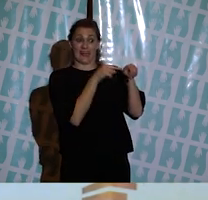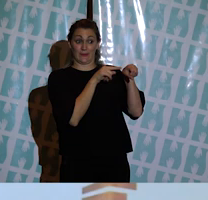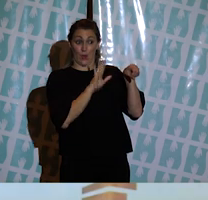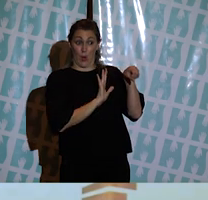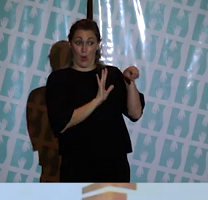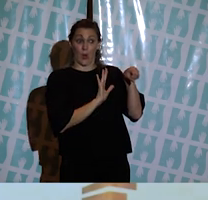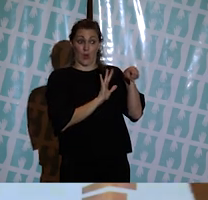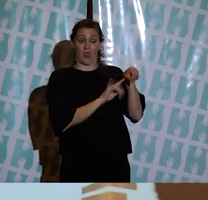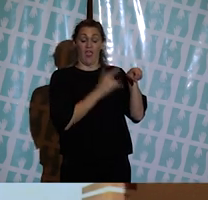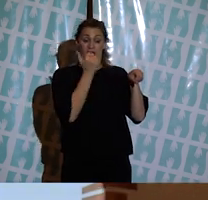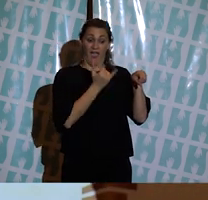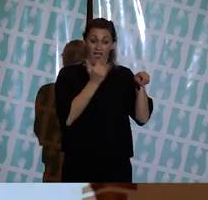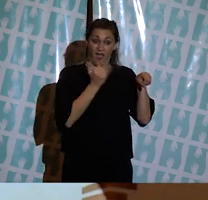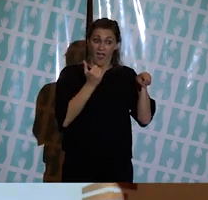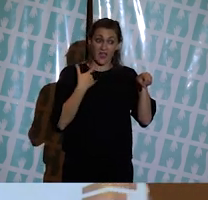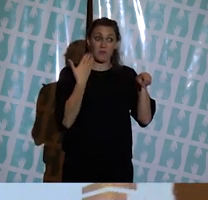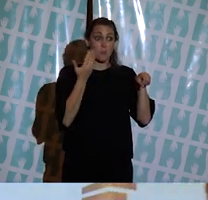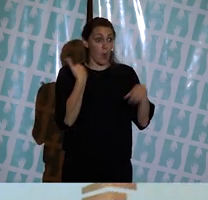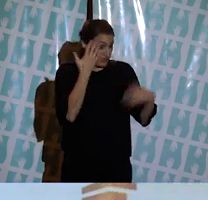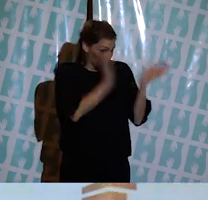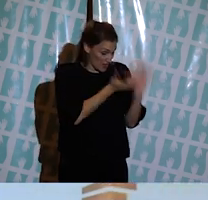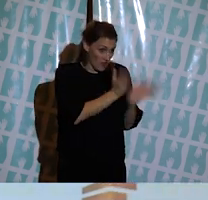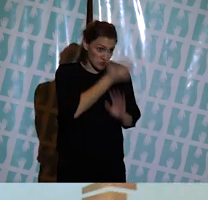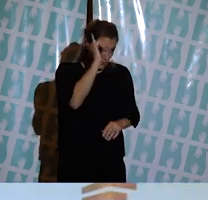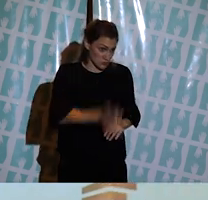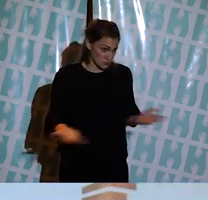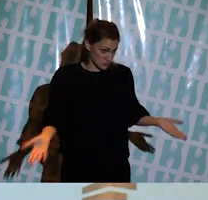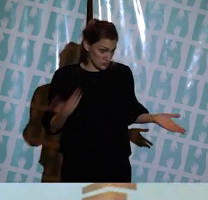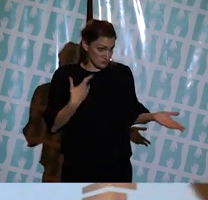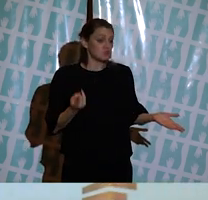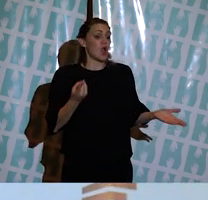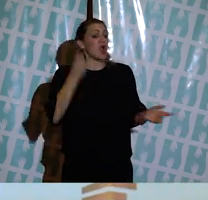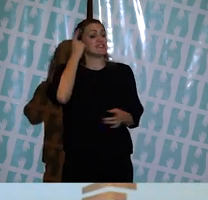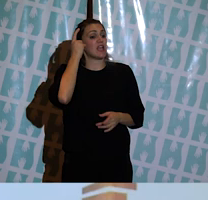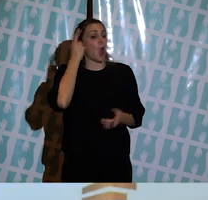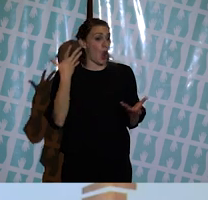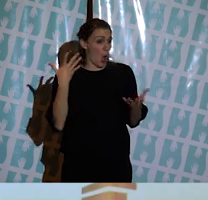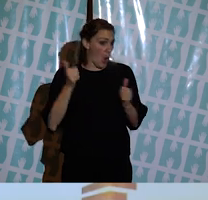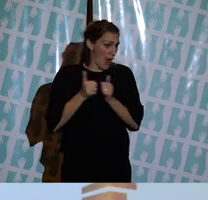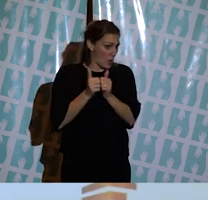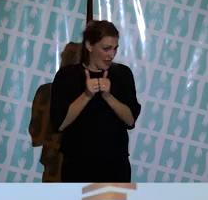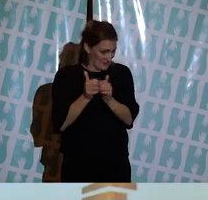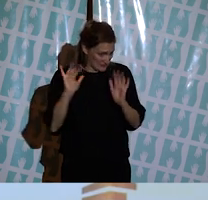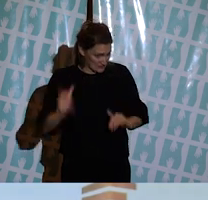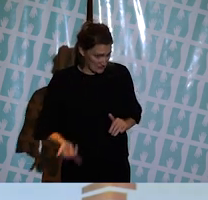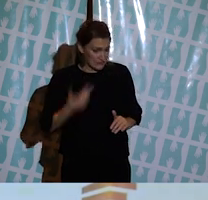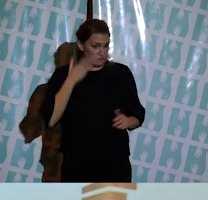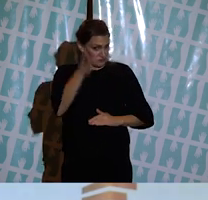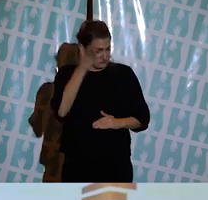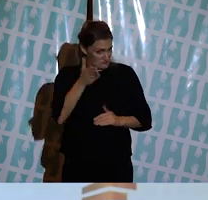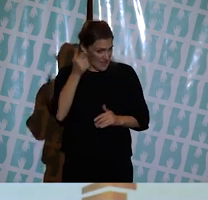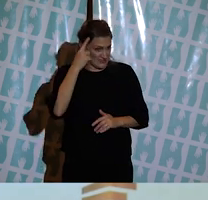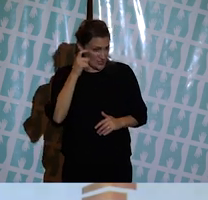tiene la posibilidad de ser tratada con terapia, porque hay cosas, como vimos, que pueden agravar una depresión.